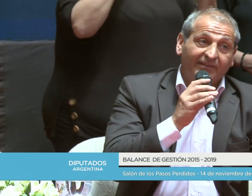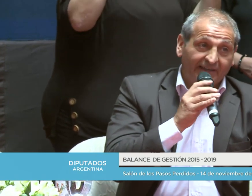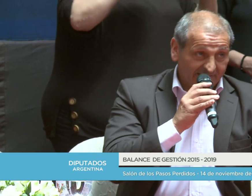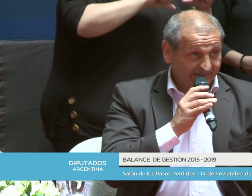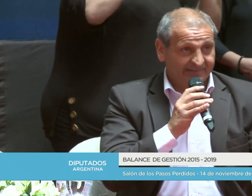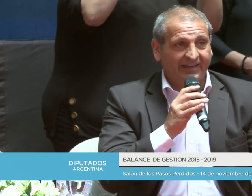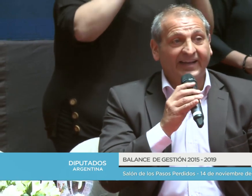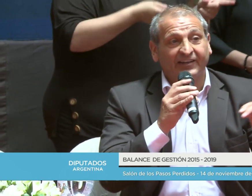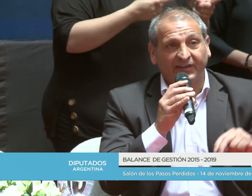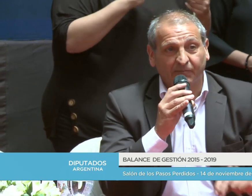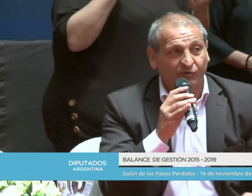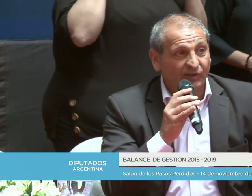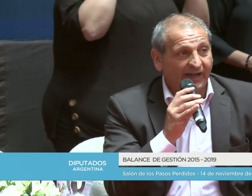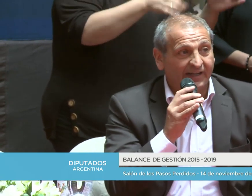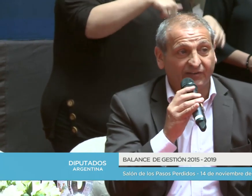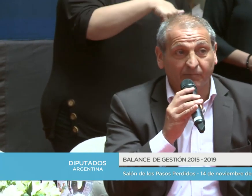las miserias